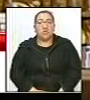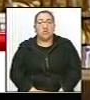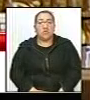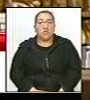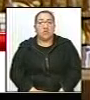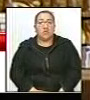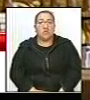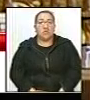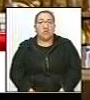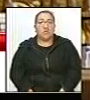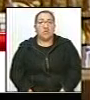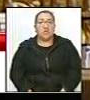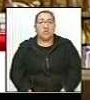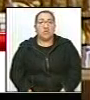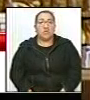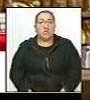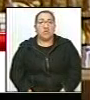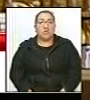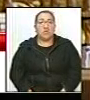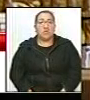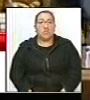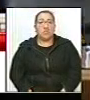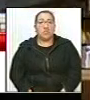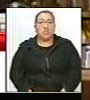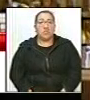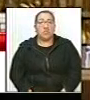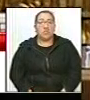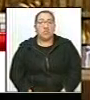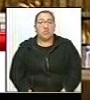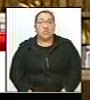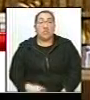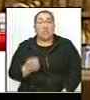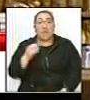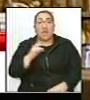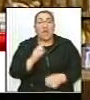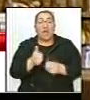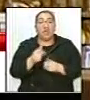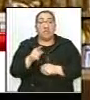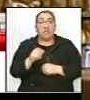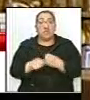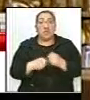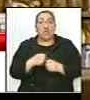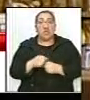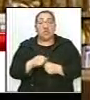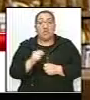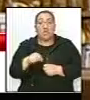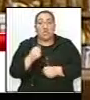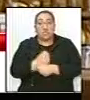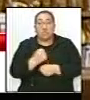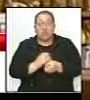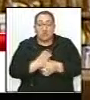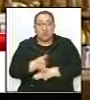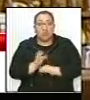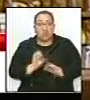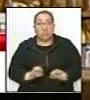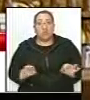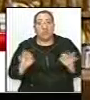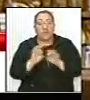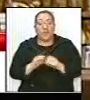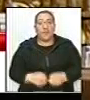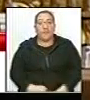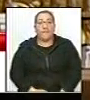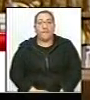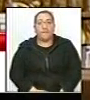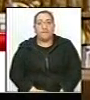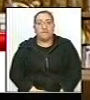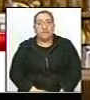proceso este año. Y lo que sí está claro es que para el 2019 vamos a articular una intervención importante en esta materia, y